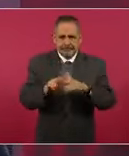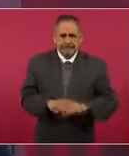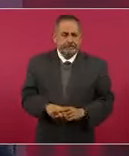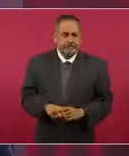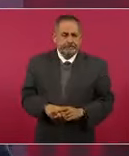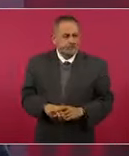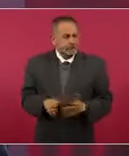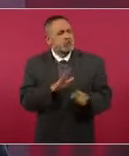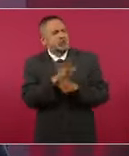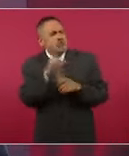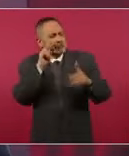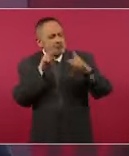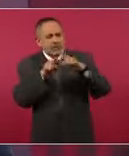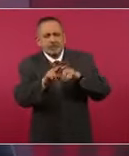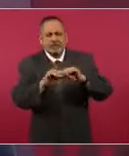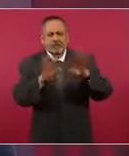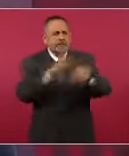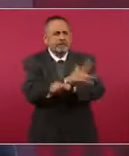¿cuál transparencia?